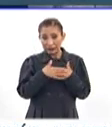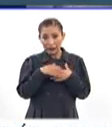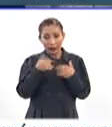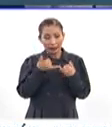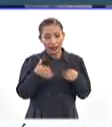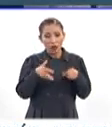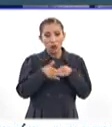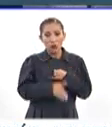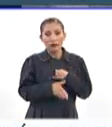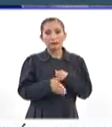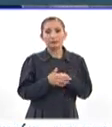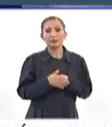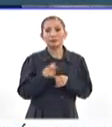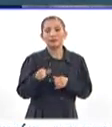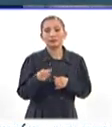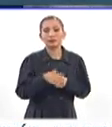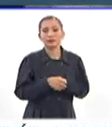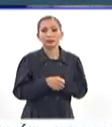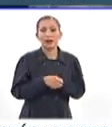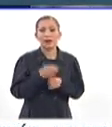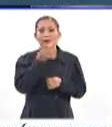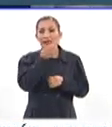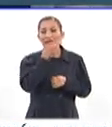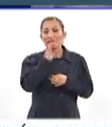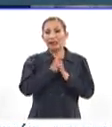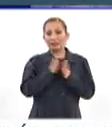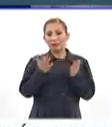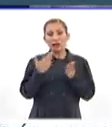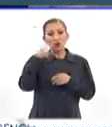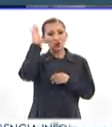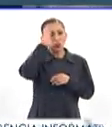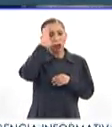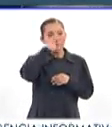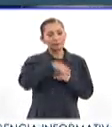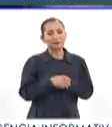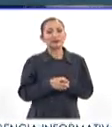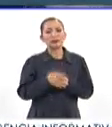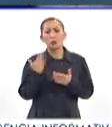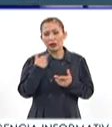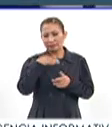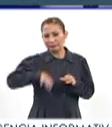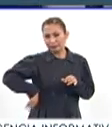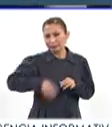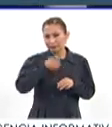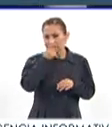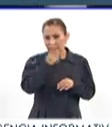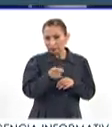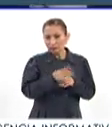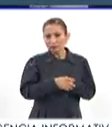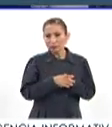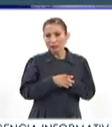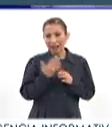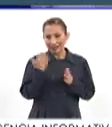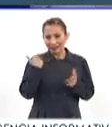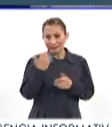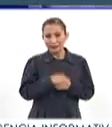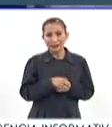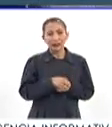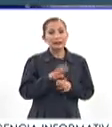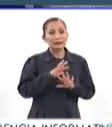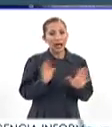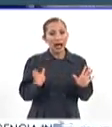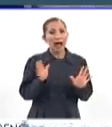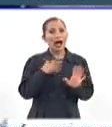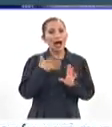minutos de que se inaugure esta fiesta de la literatura y la cultura. Y bueno, como te comentaba en el bloque anterior, pues